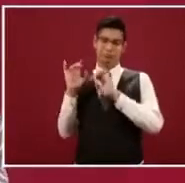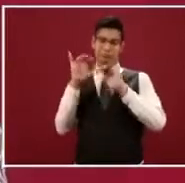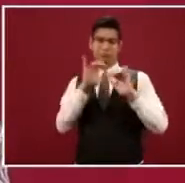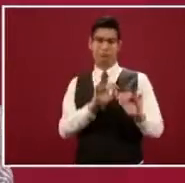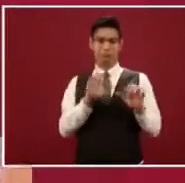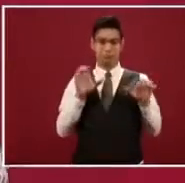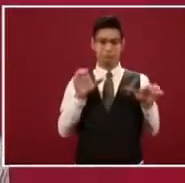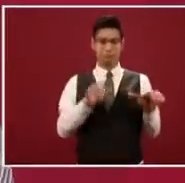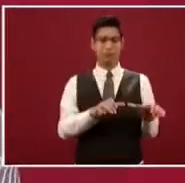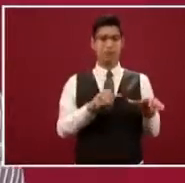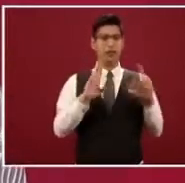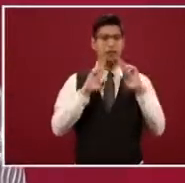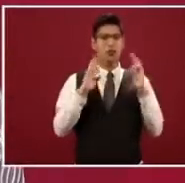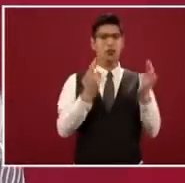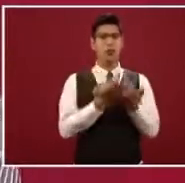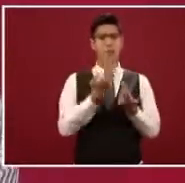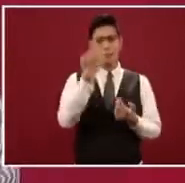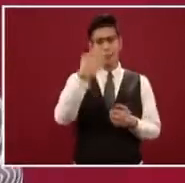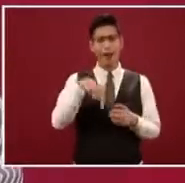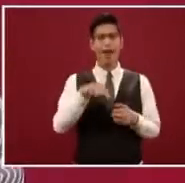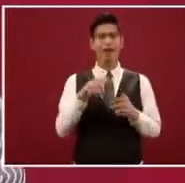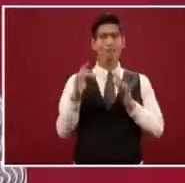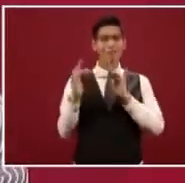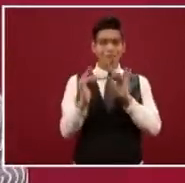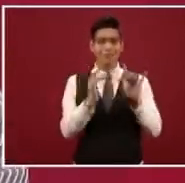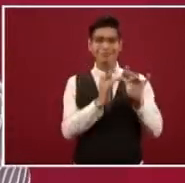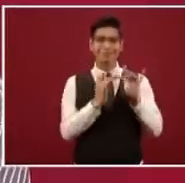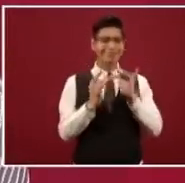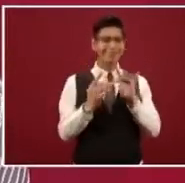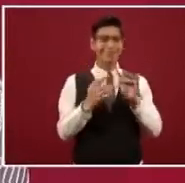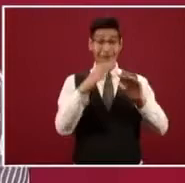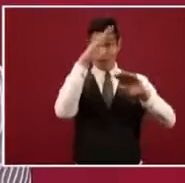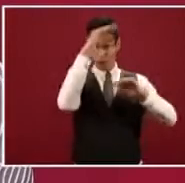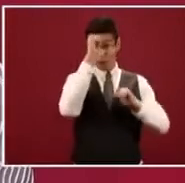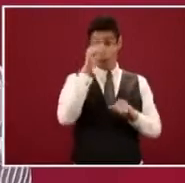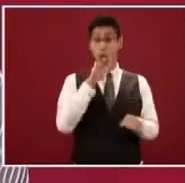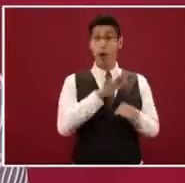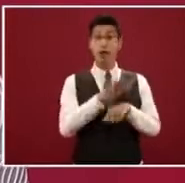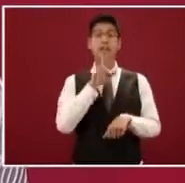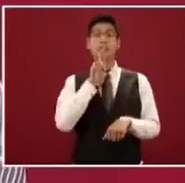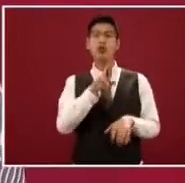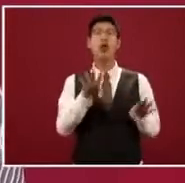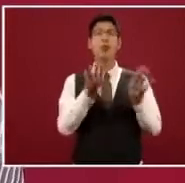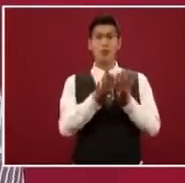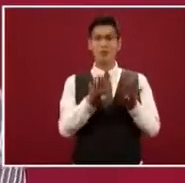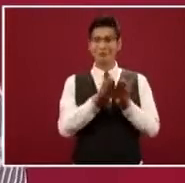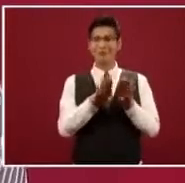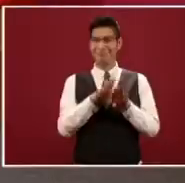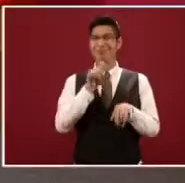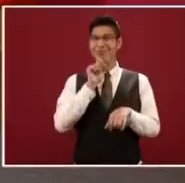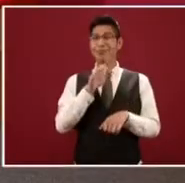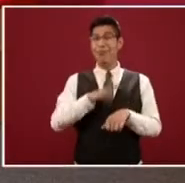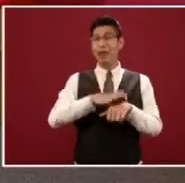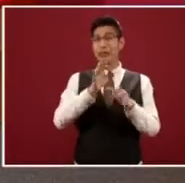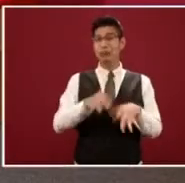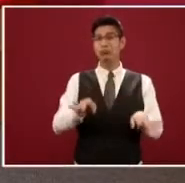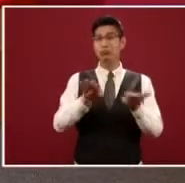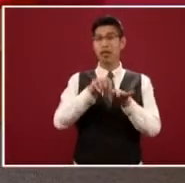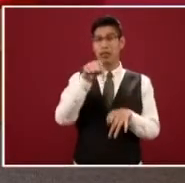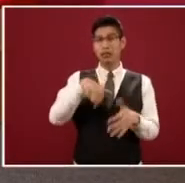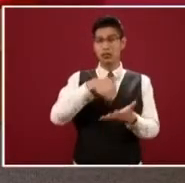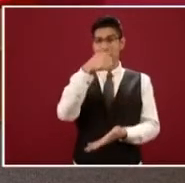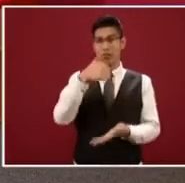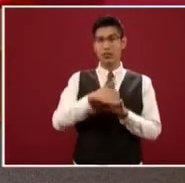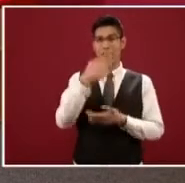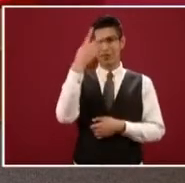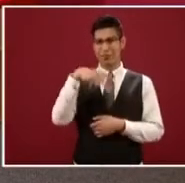distintos componentes de la respuesta en la zona metropolitana. ¿Por qué es importante esto? Porque como se ha mostrado en el